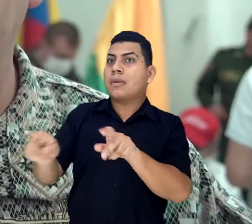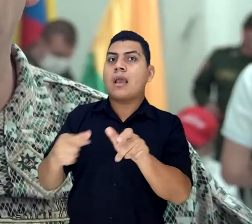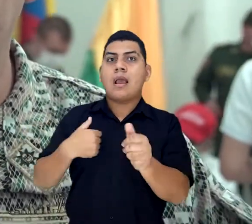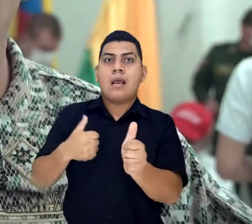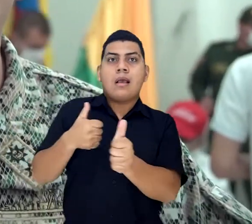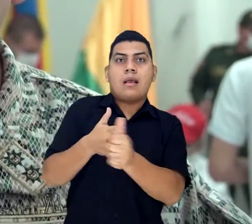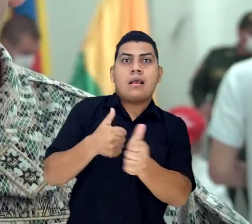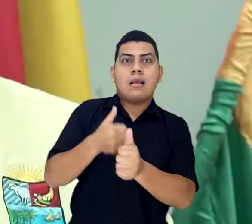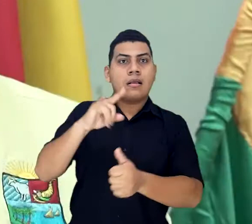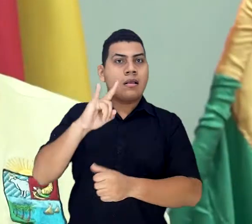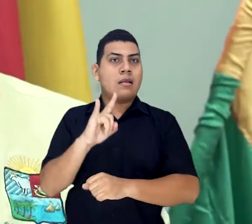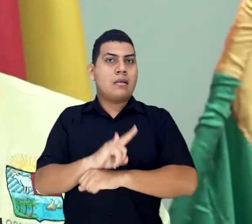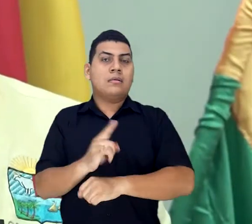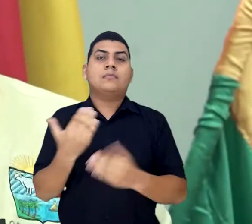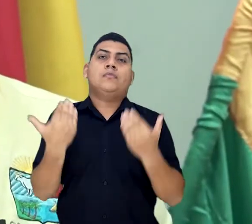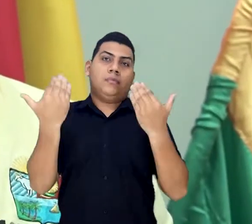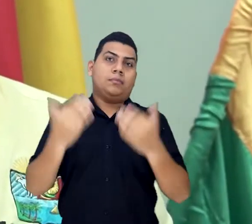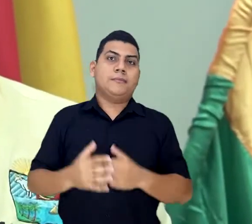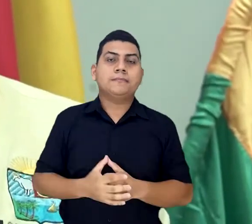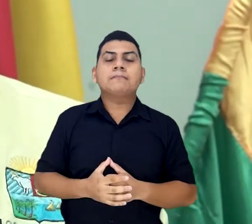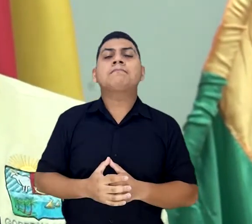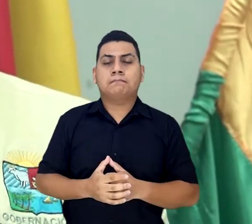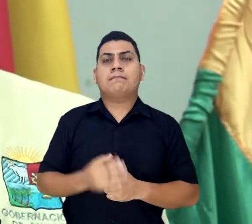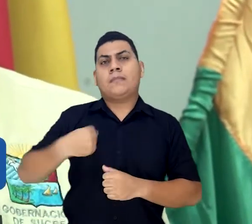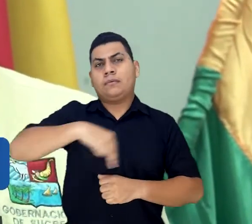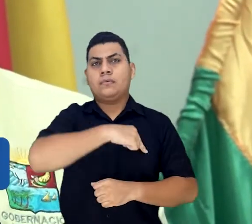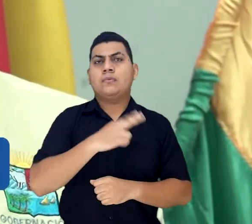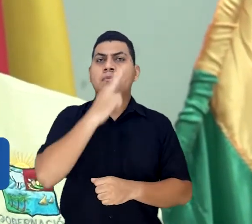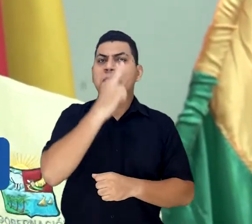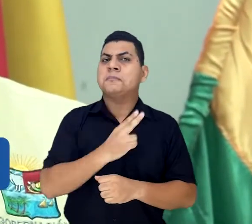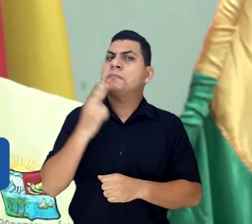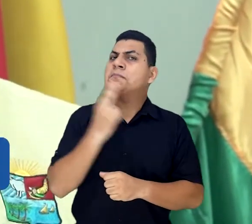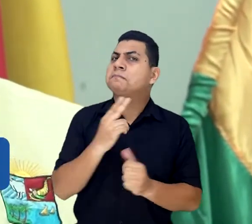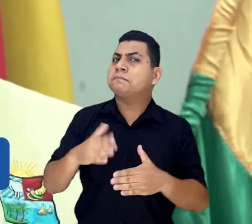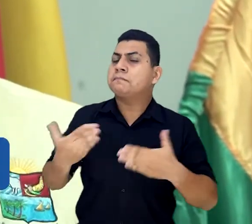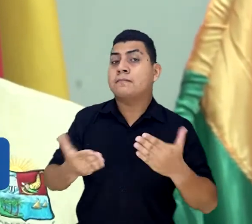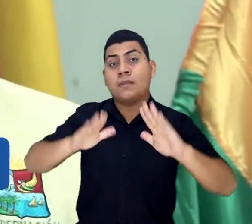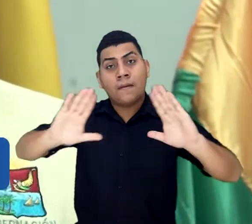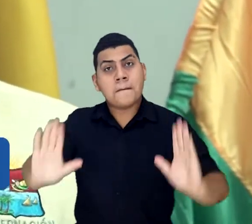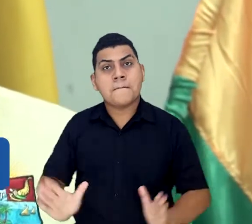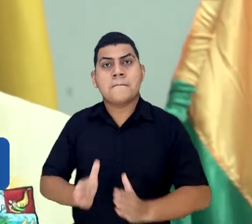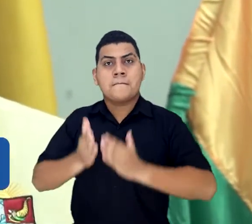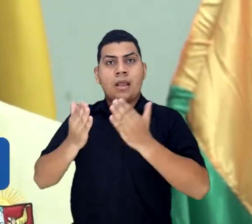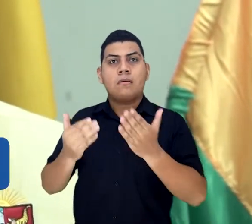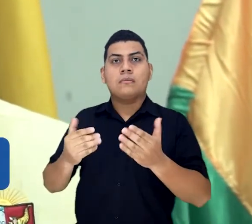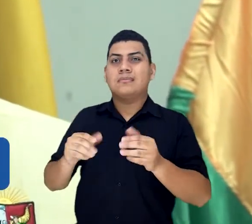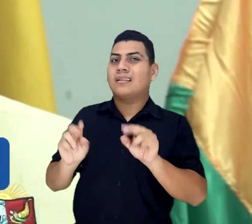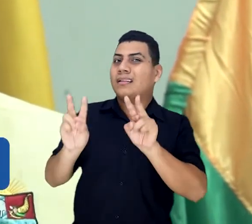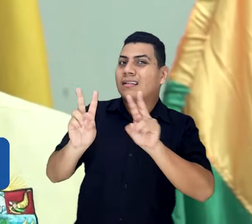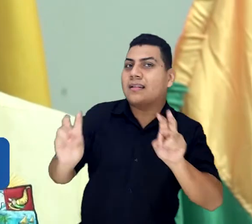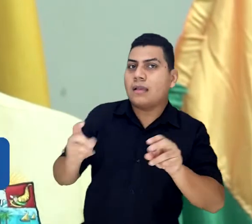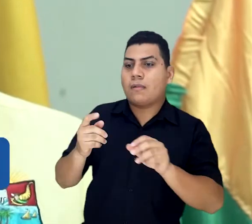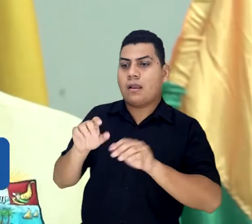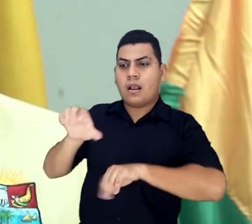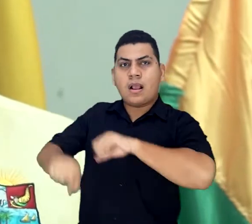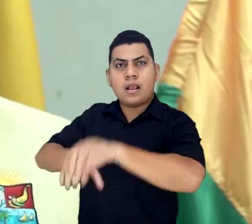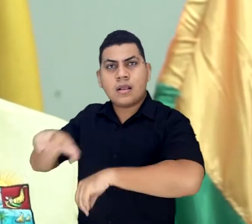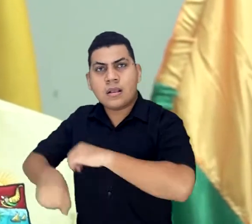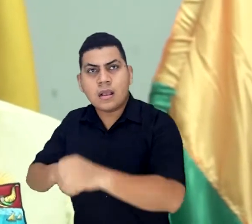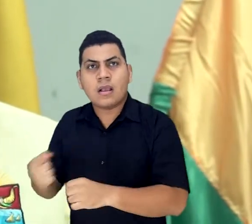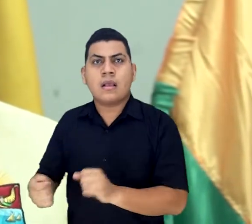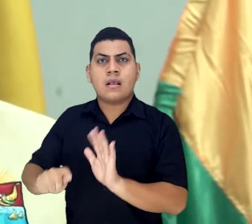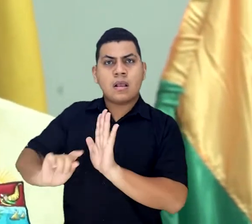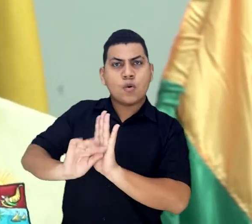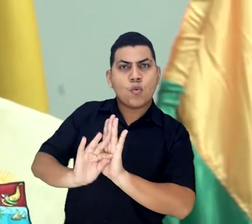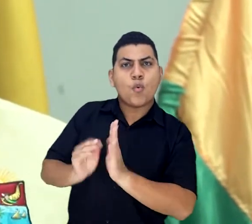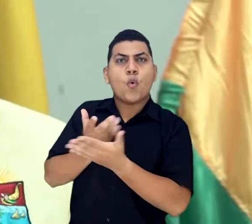áreas de este sector. Quedamos con unos compromisos de mejorar aún más a pesar de los avances en materia de incautación de droga